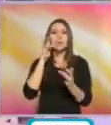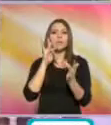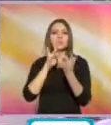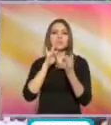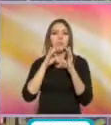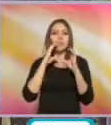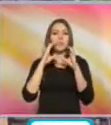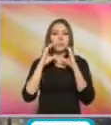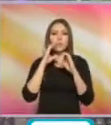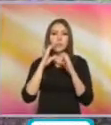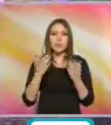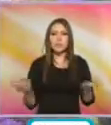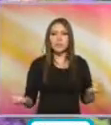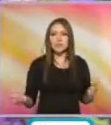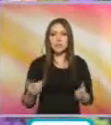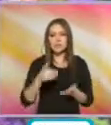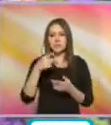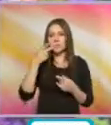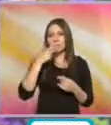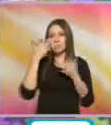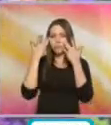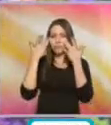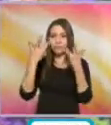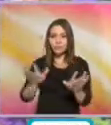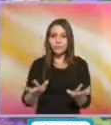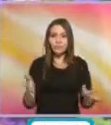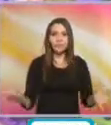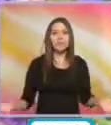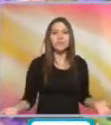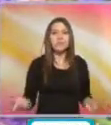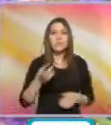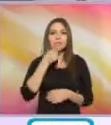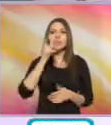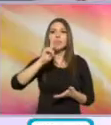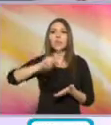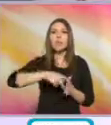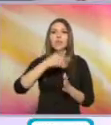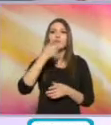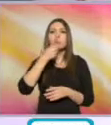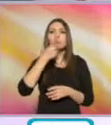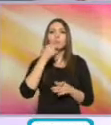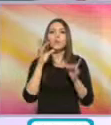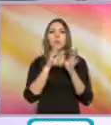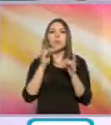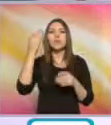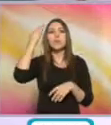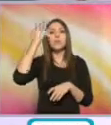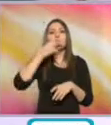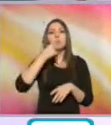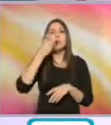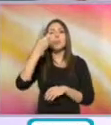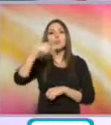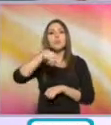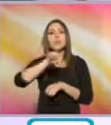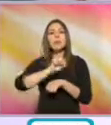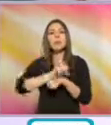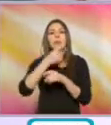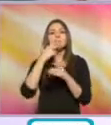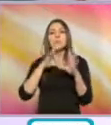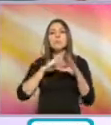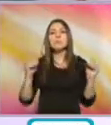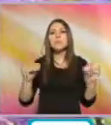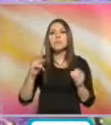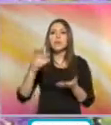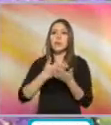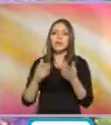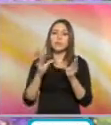de Donald Trump, ¿no? Que nos los explique su vocero, que ya reapareció después de 2 semanas de estar fuera de escena. Anonimato. Exactamente. Y pues sí,